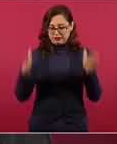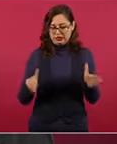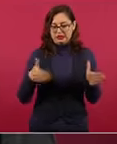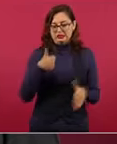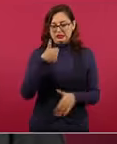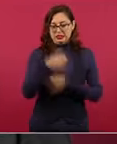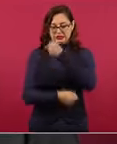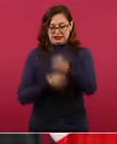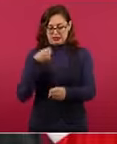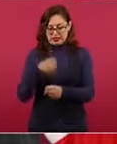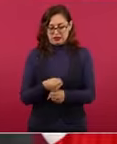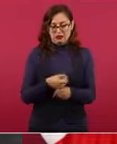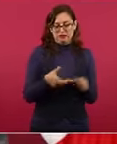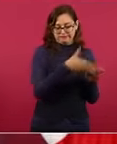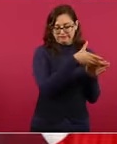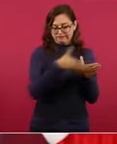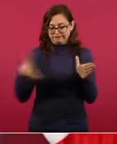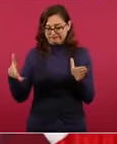está